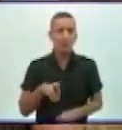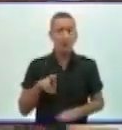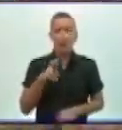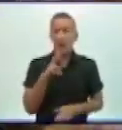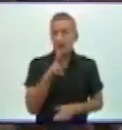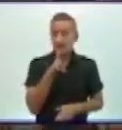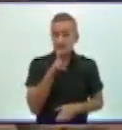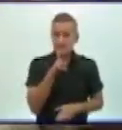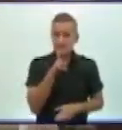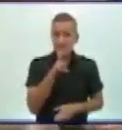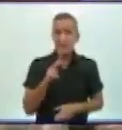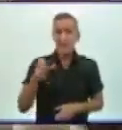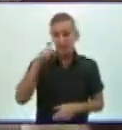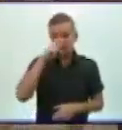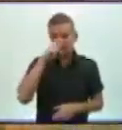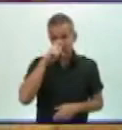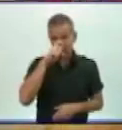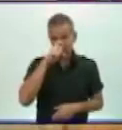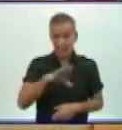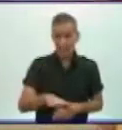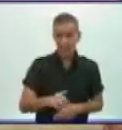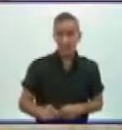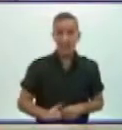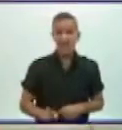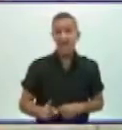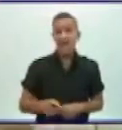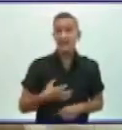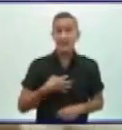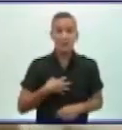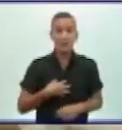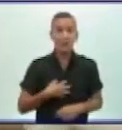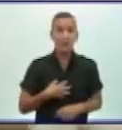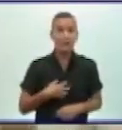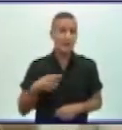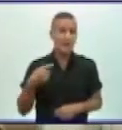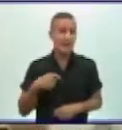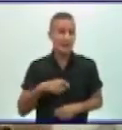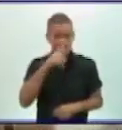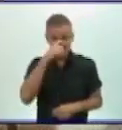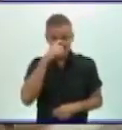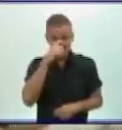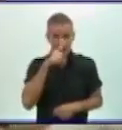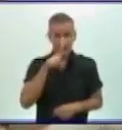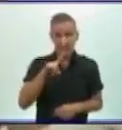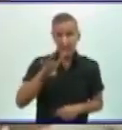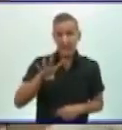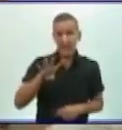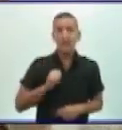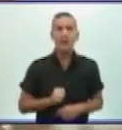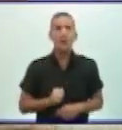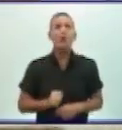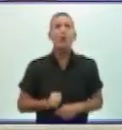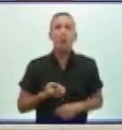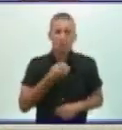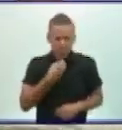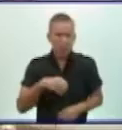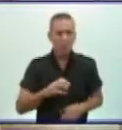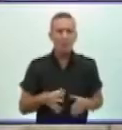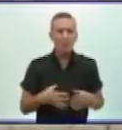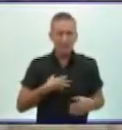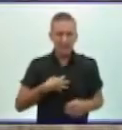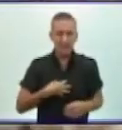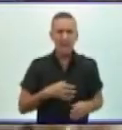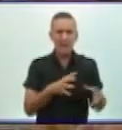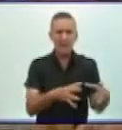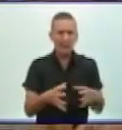las actividades que hacen porque hasta que no tienen 14 años no forman parte de esta organización. Pero pueden tener una organización infantil en la que pueden organizar